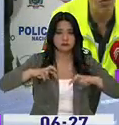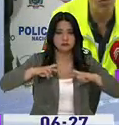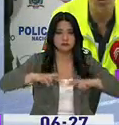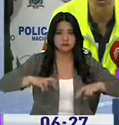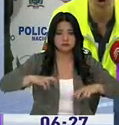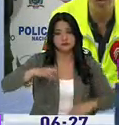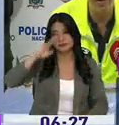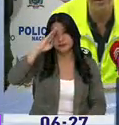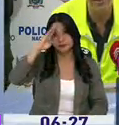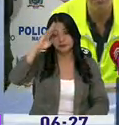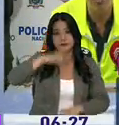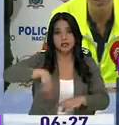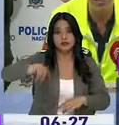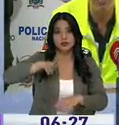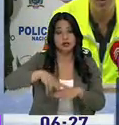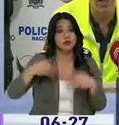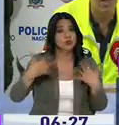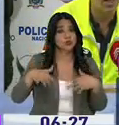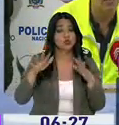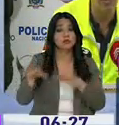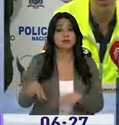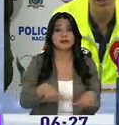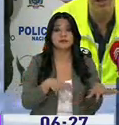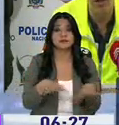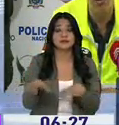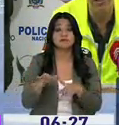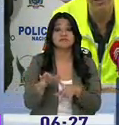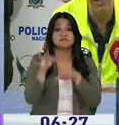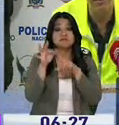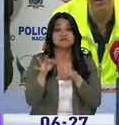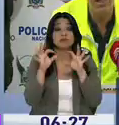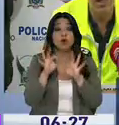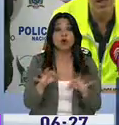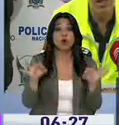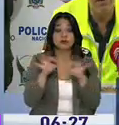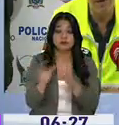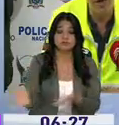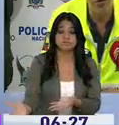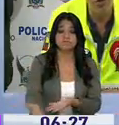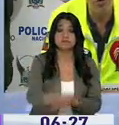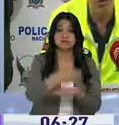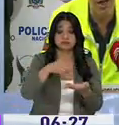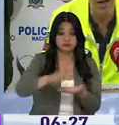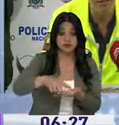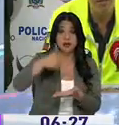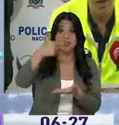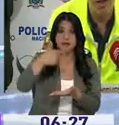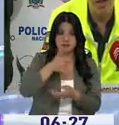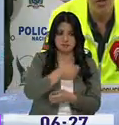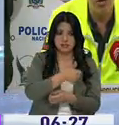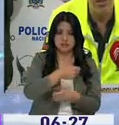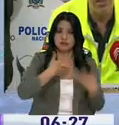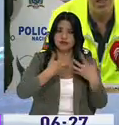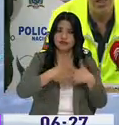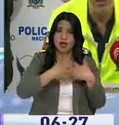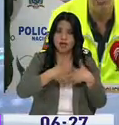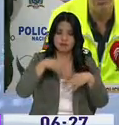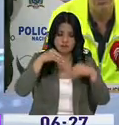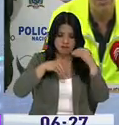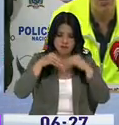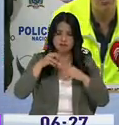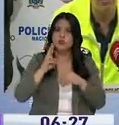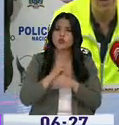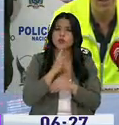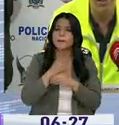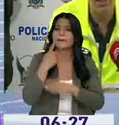un golpe bastante importante porque hemos detectado esas armas de fabricación industrial que son las que se utilizan